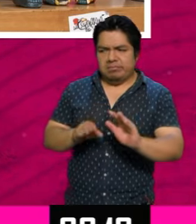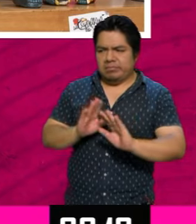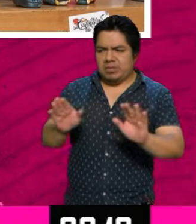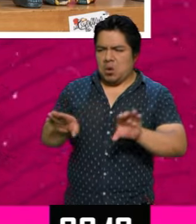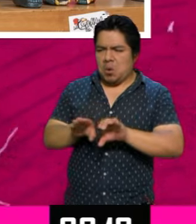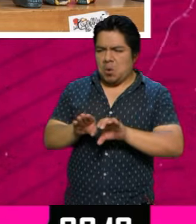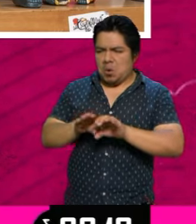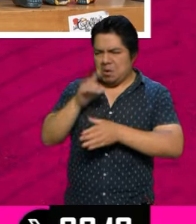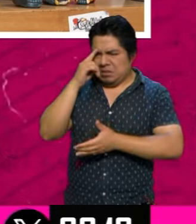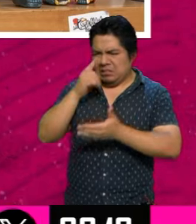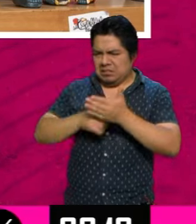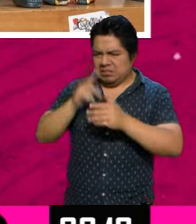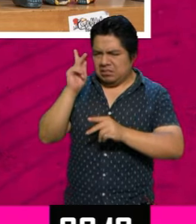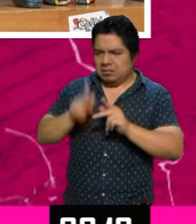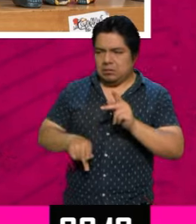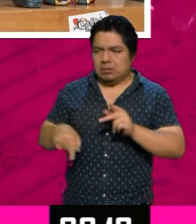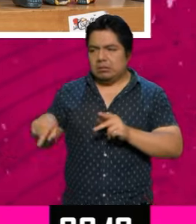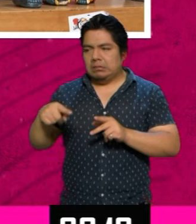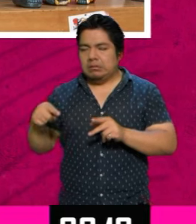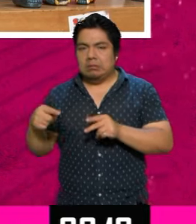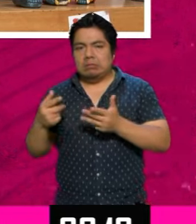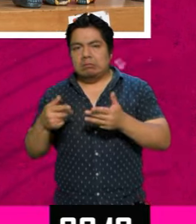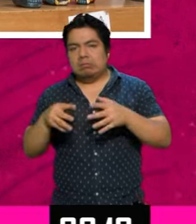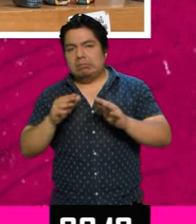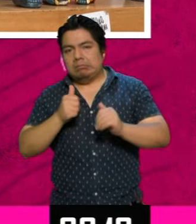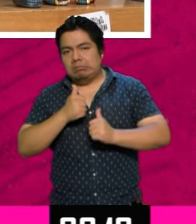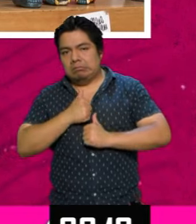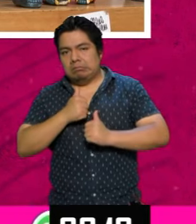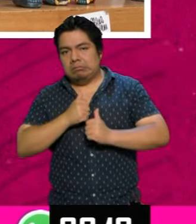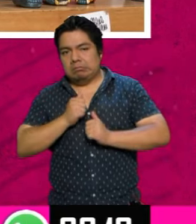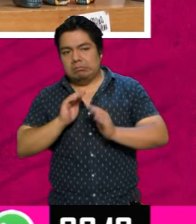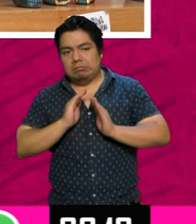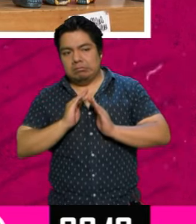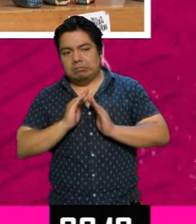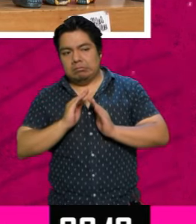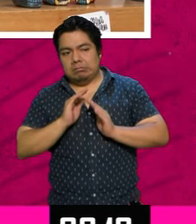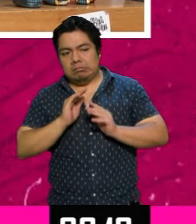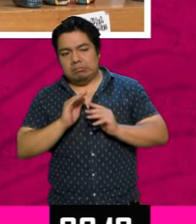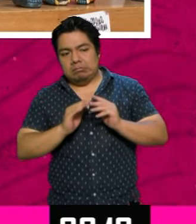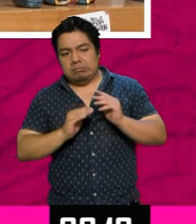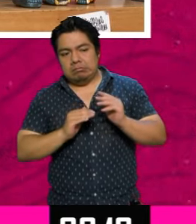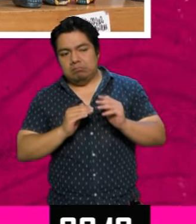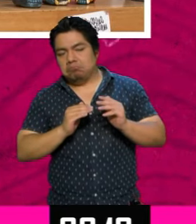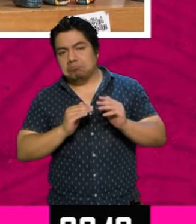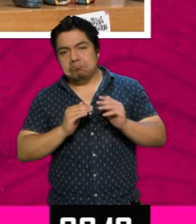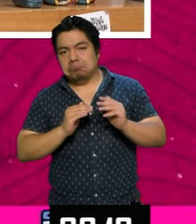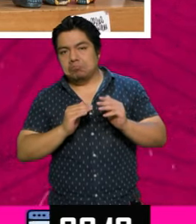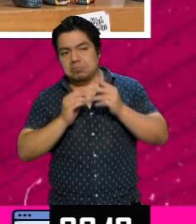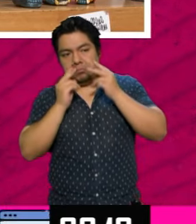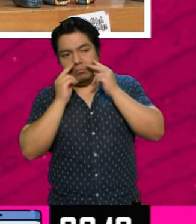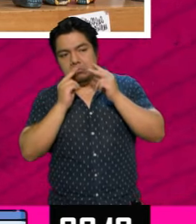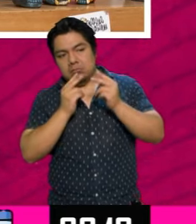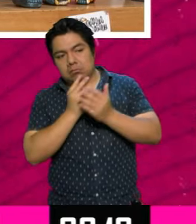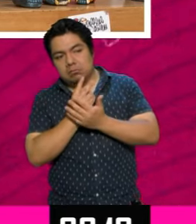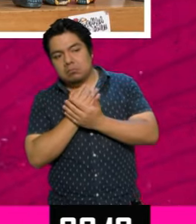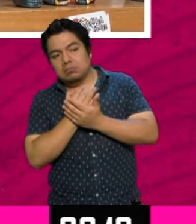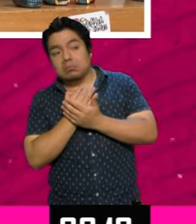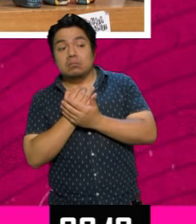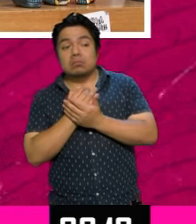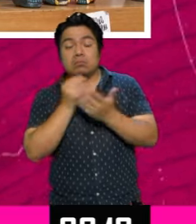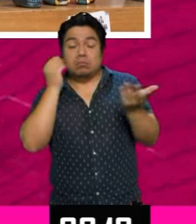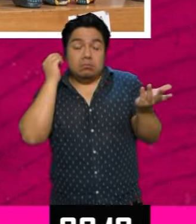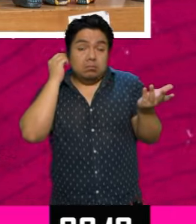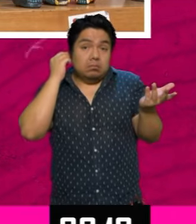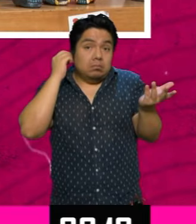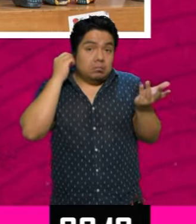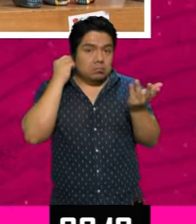democracia. Sí. Entonces se fue quedando aislado, los militares no se movieron, pasivamente vieron lo que estaba ocurriendo,